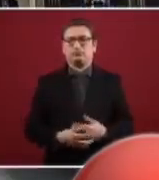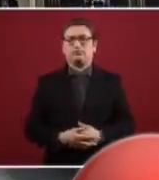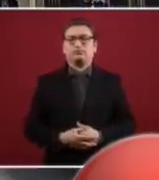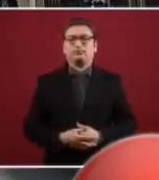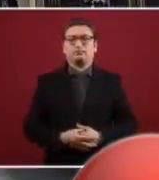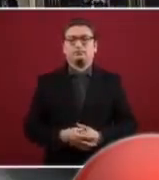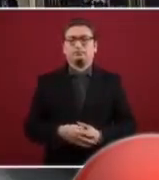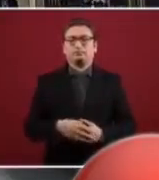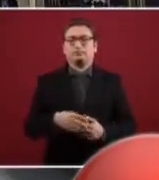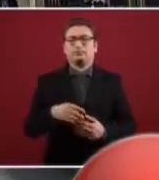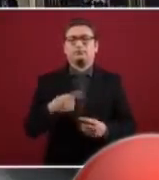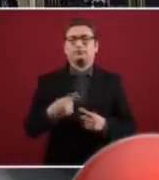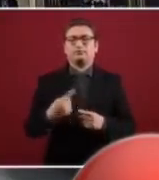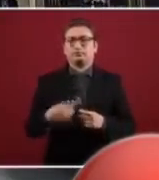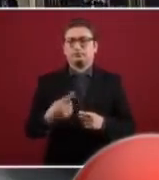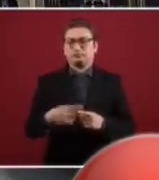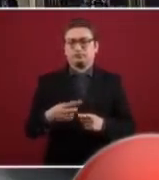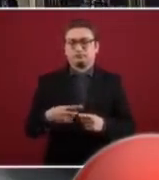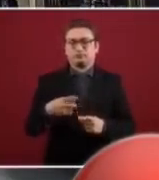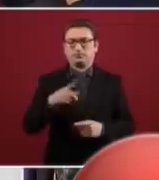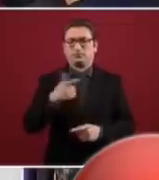es de don Gilberto Bosque.